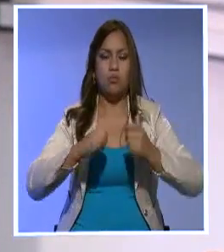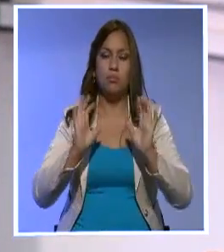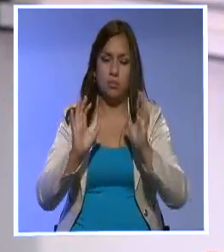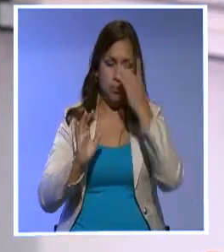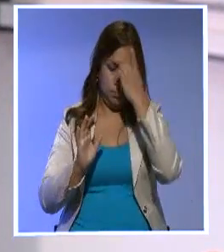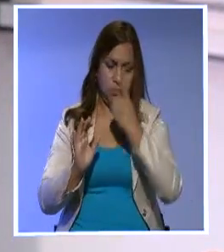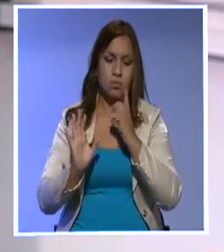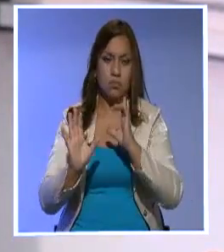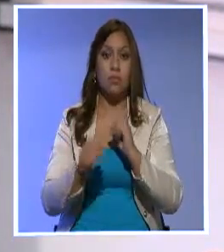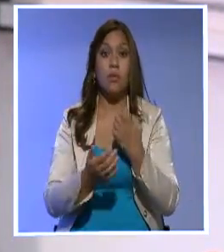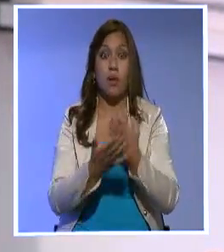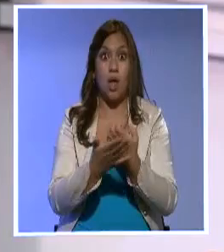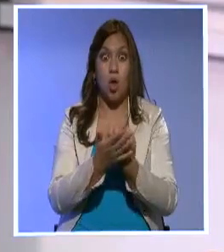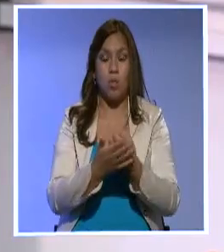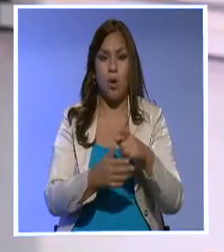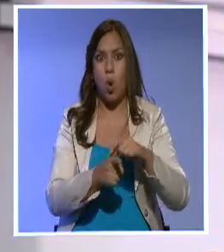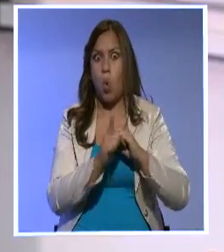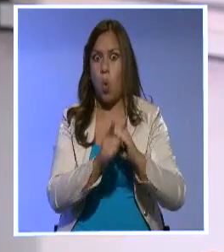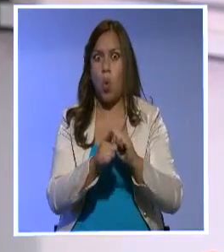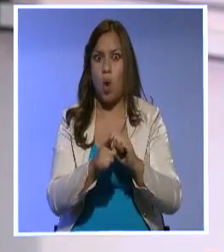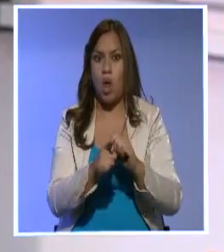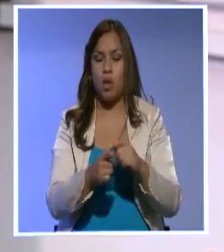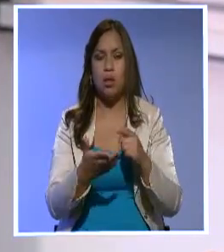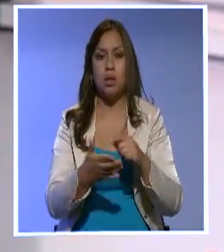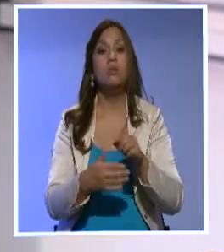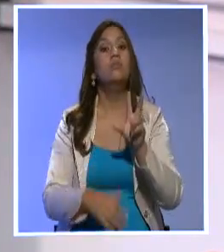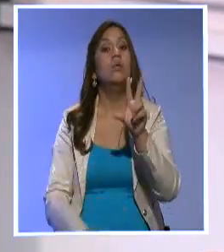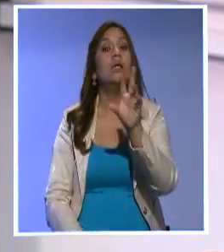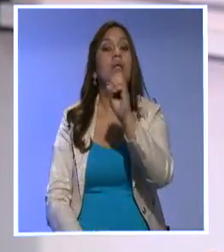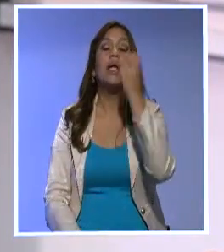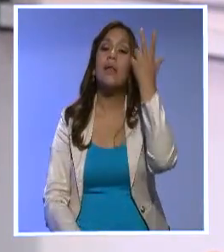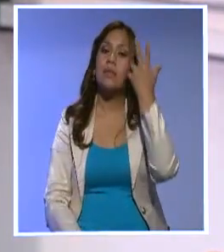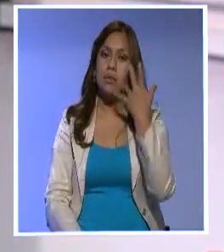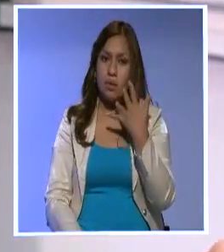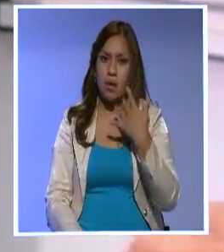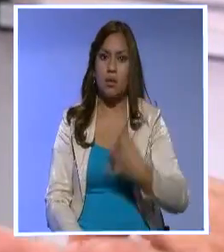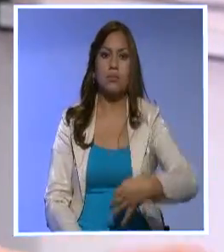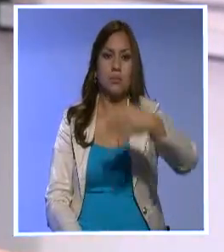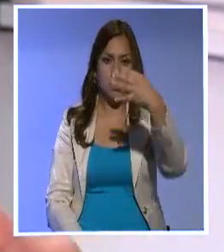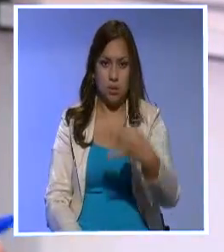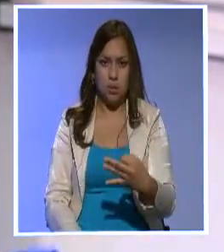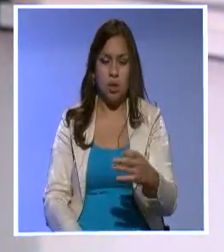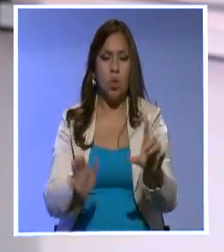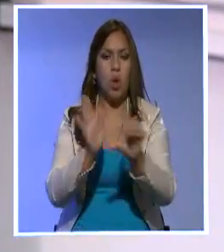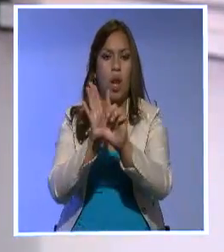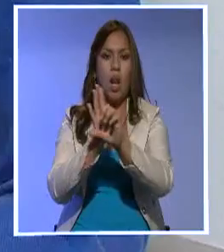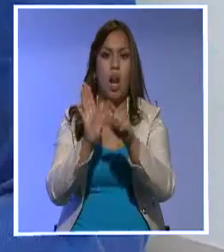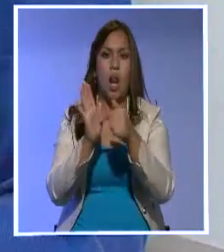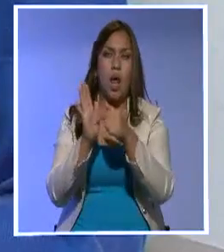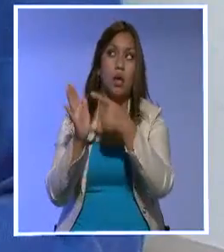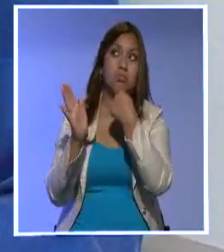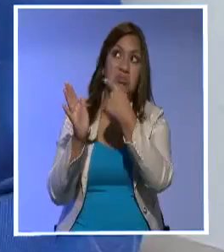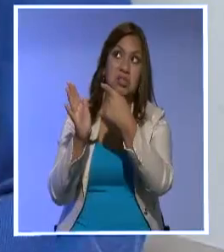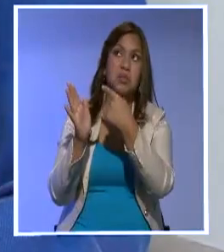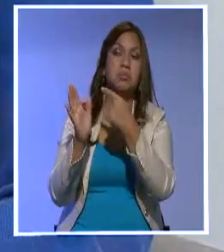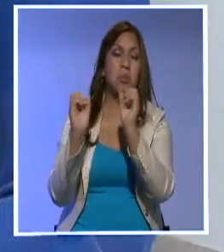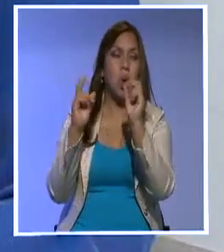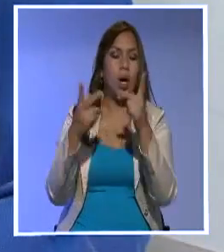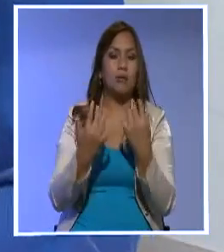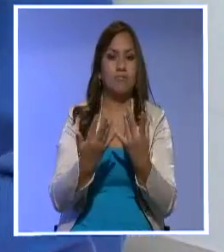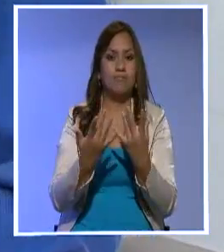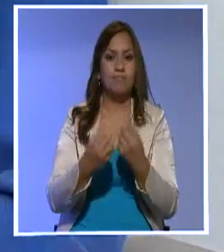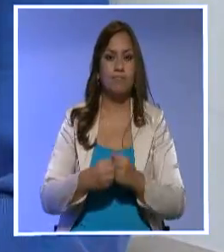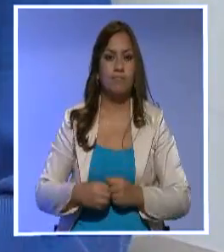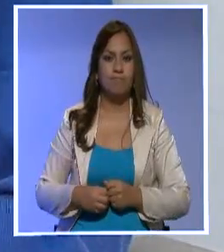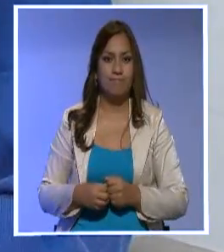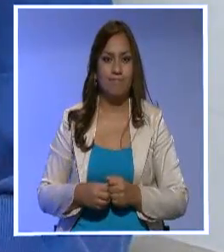económico urgente pues del tratamiento será en los siguientes 30 días que lo determina la ley orgánica de la función legislativa gracias presidente gabriel entonces